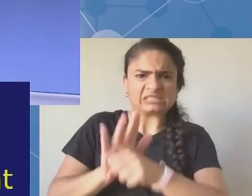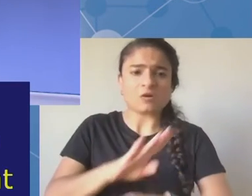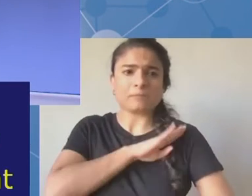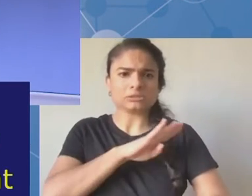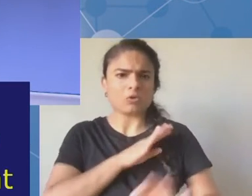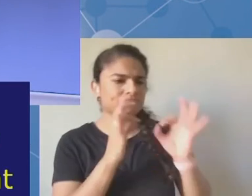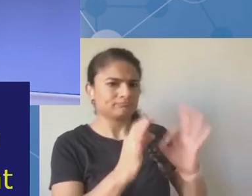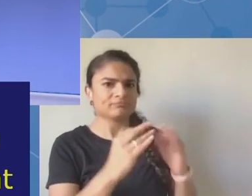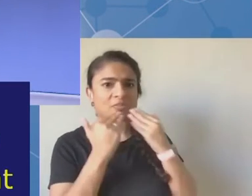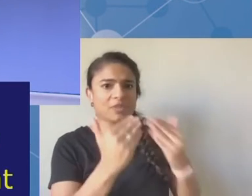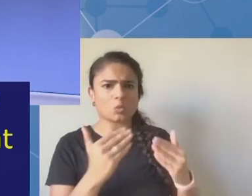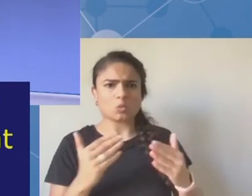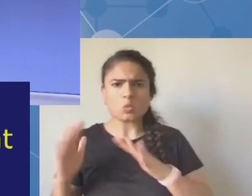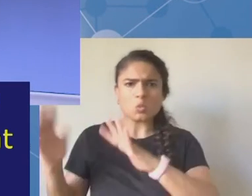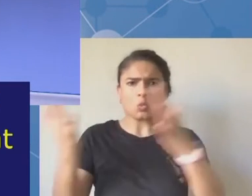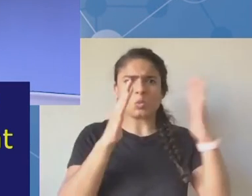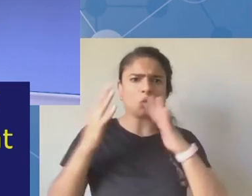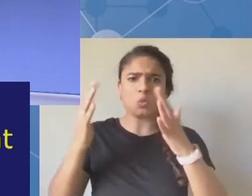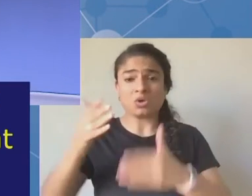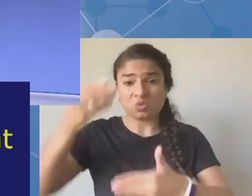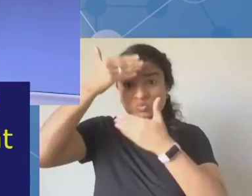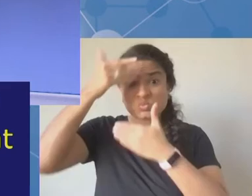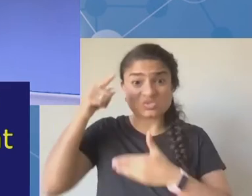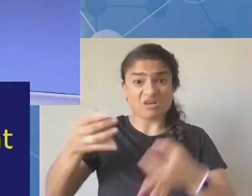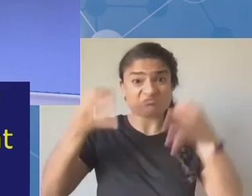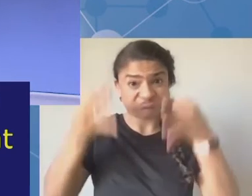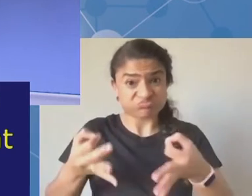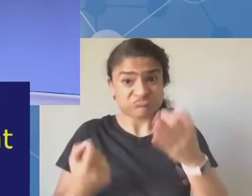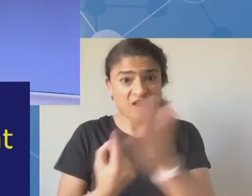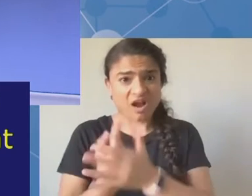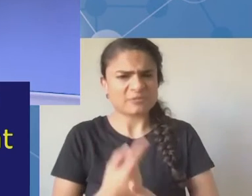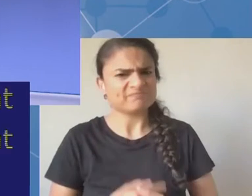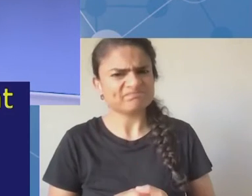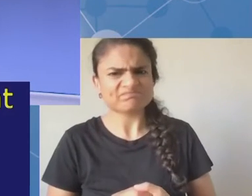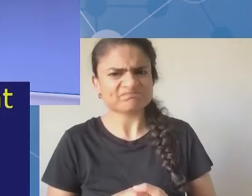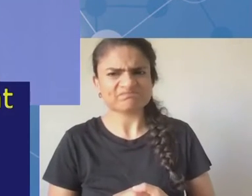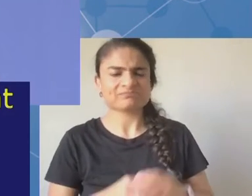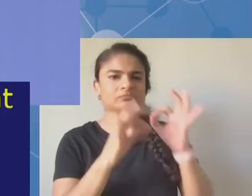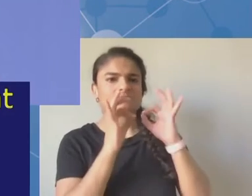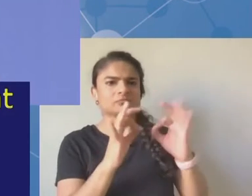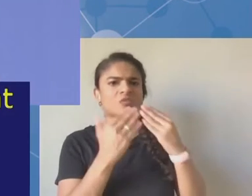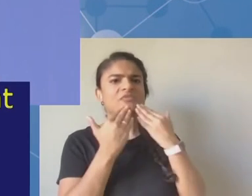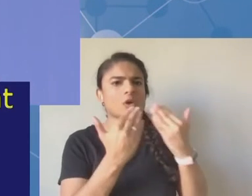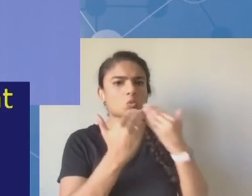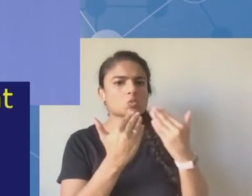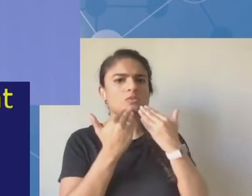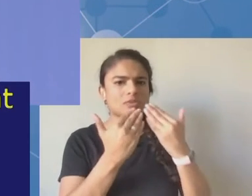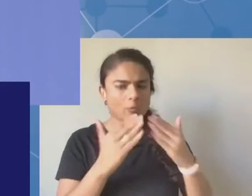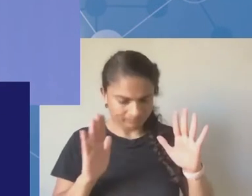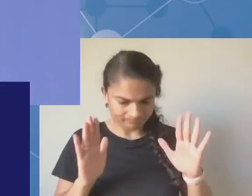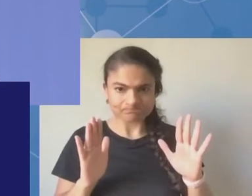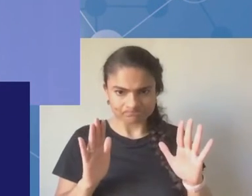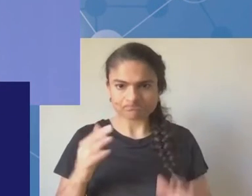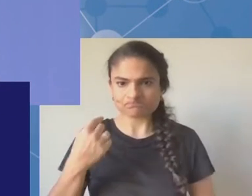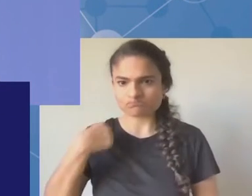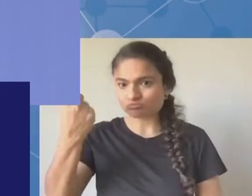estos comentarios. Me gustaría decirle que sí, entendemos que son cuestiones muy serias sobre las cuales